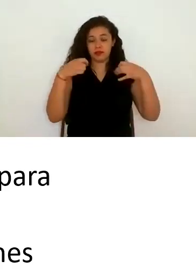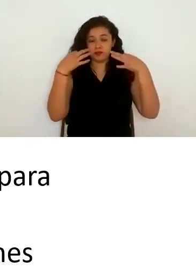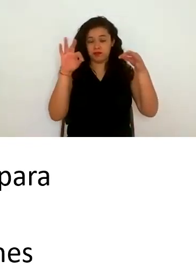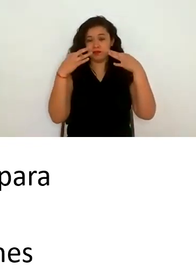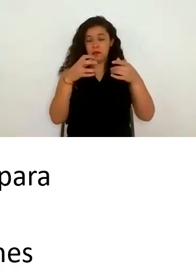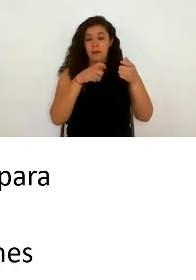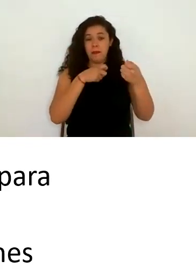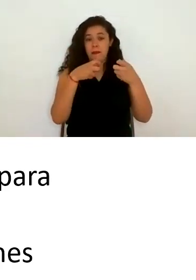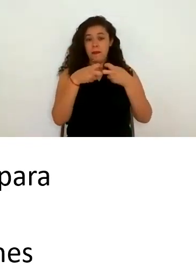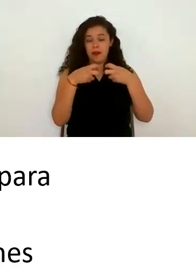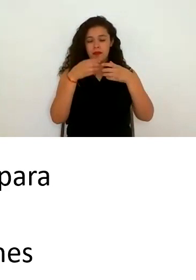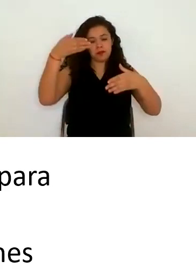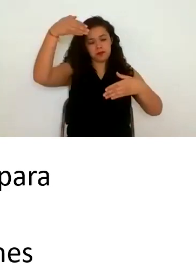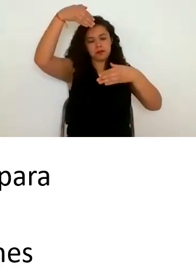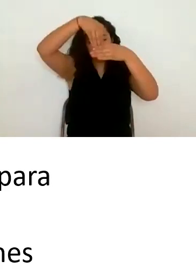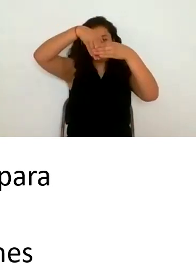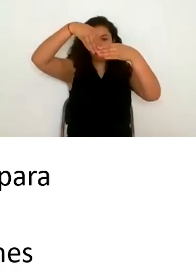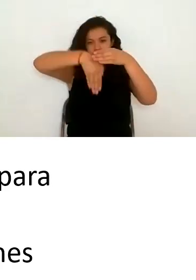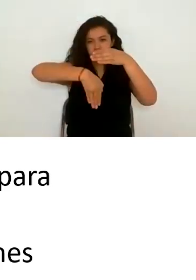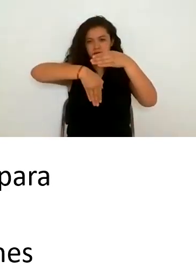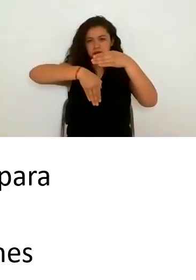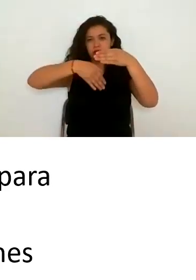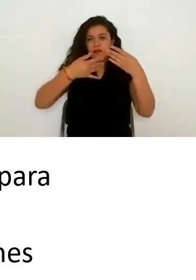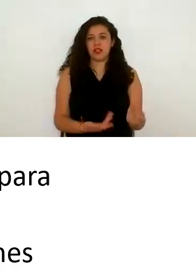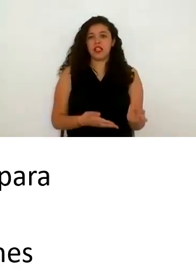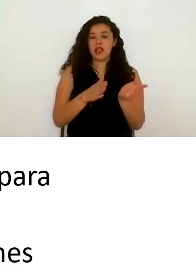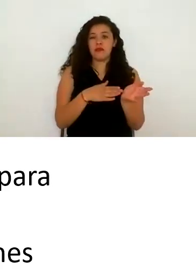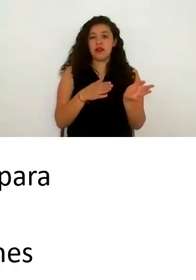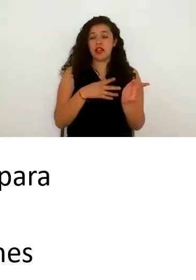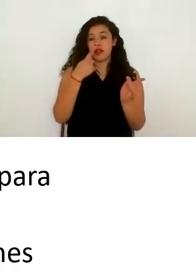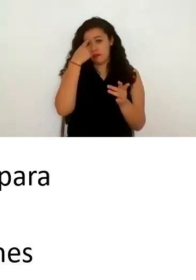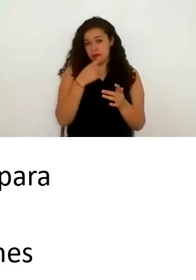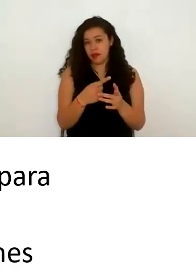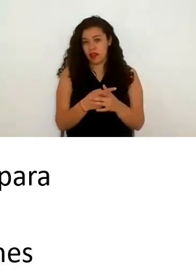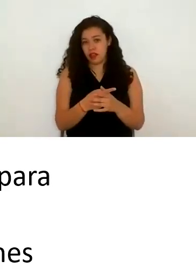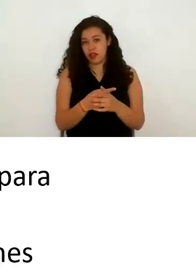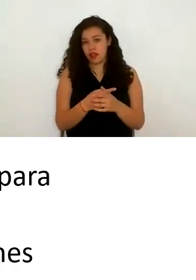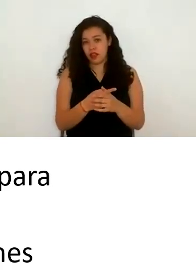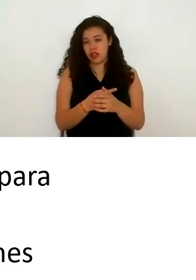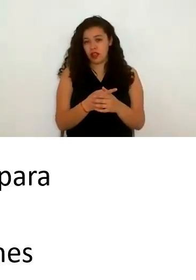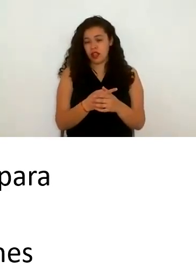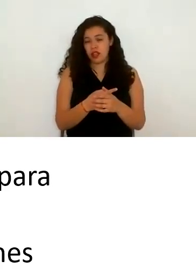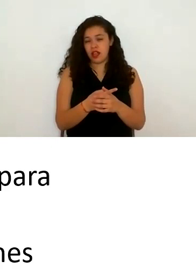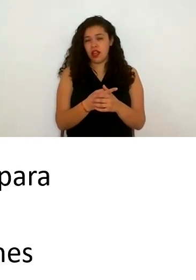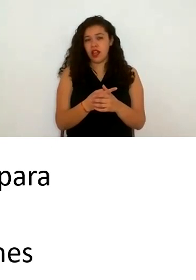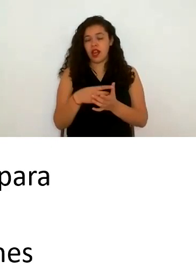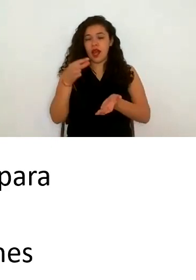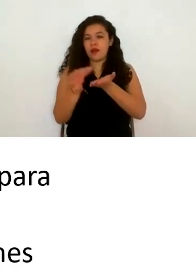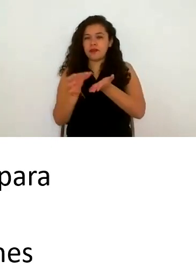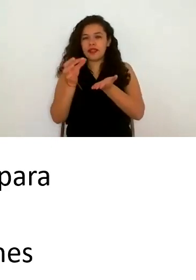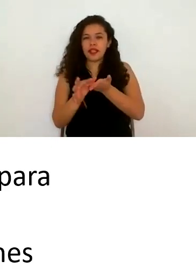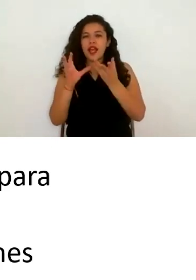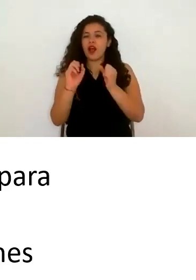plásticas y se reduzca el uso de materiales oxidantes. Por ejemplo, clips, grapas, broches